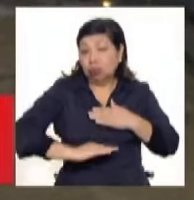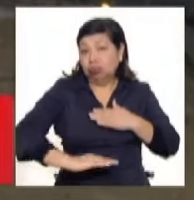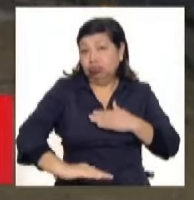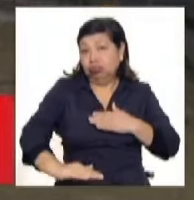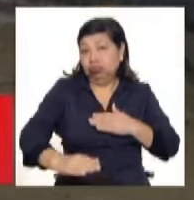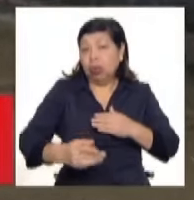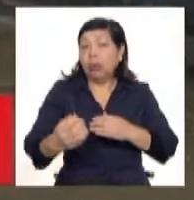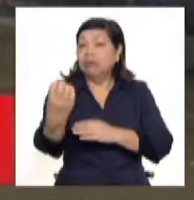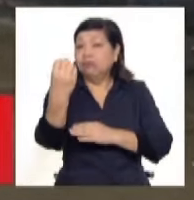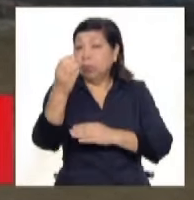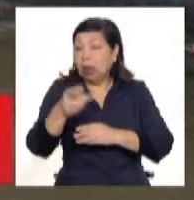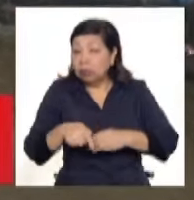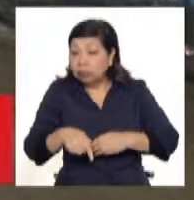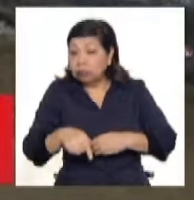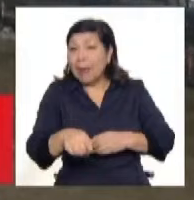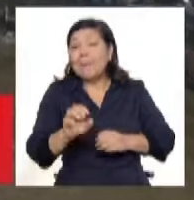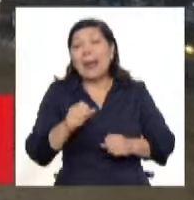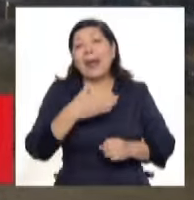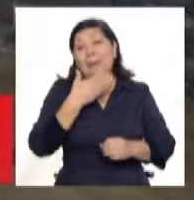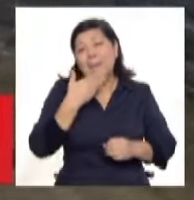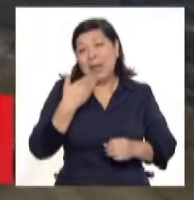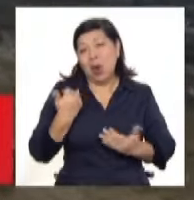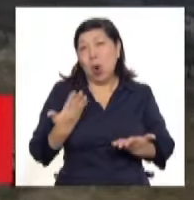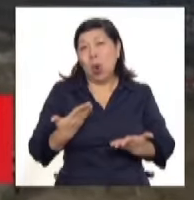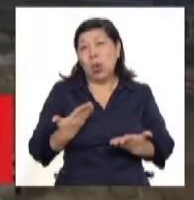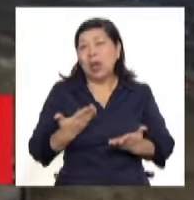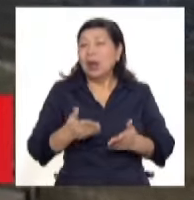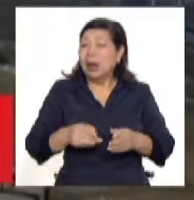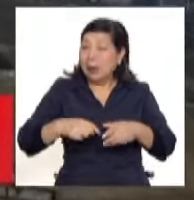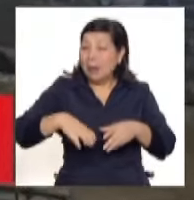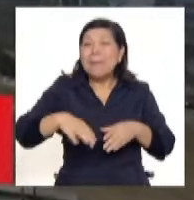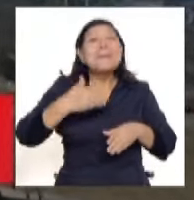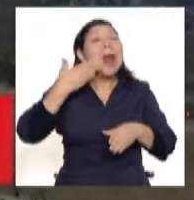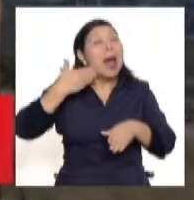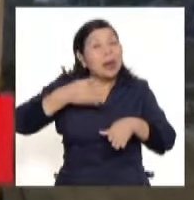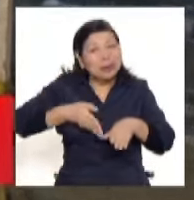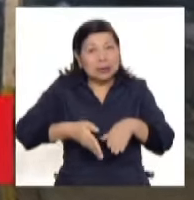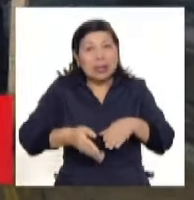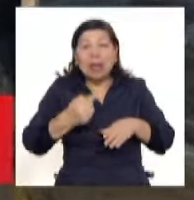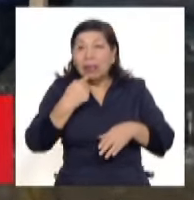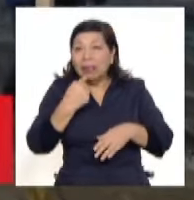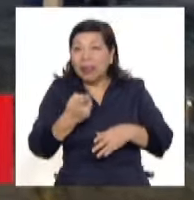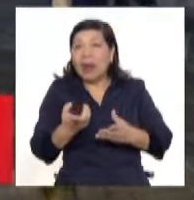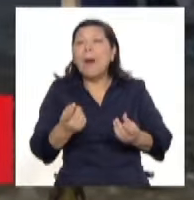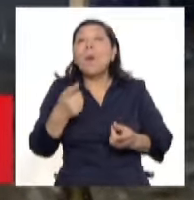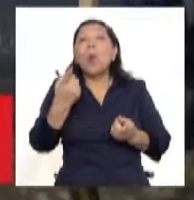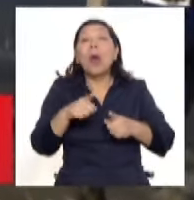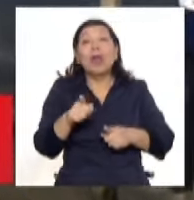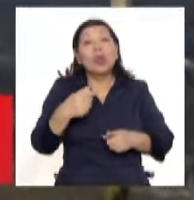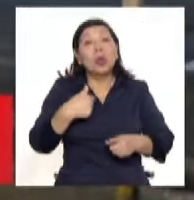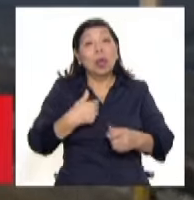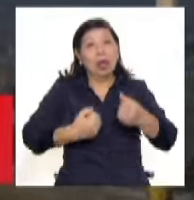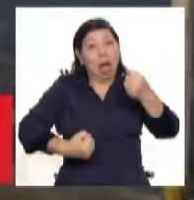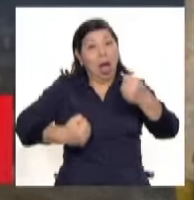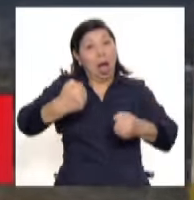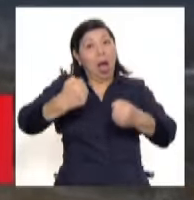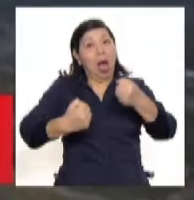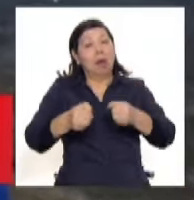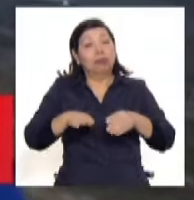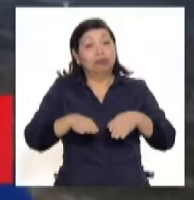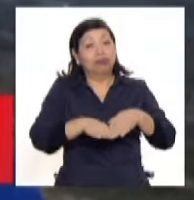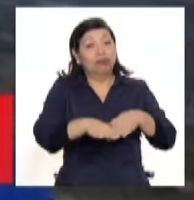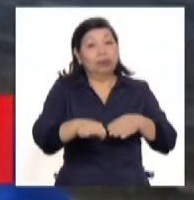en señalización, para poder mejorar la señalización y resaltar la información que deben tener los conductores. Además, en